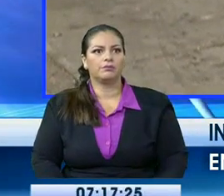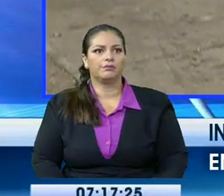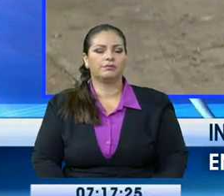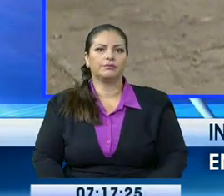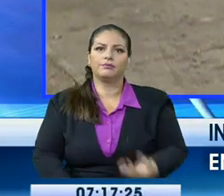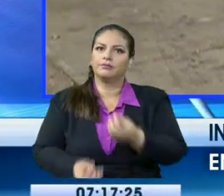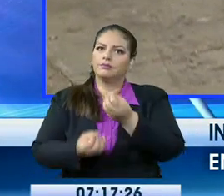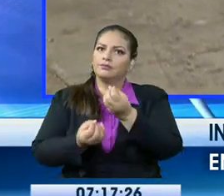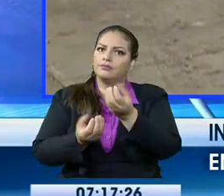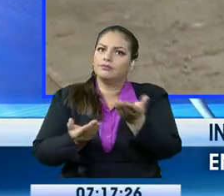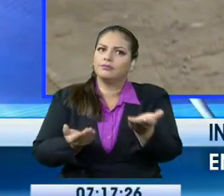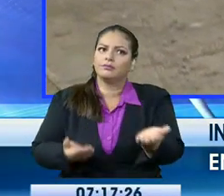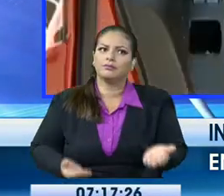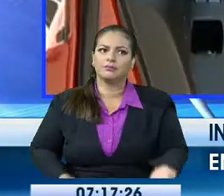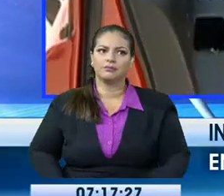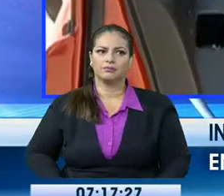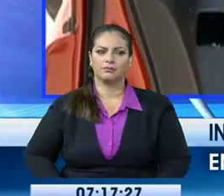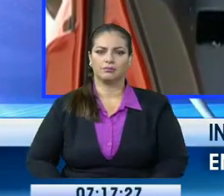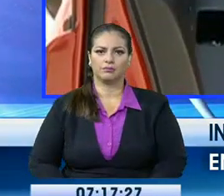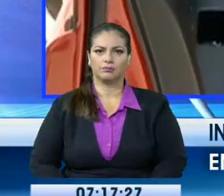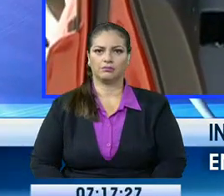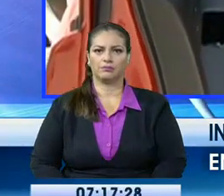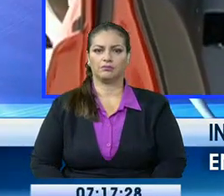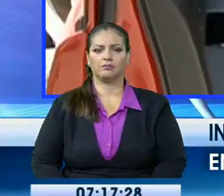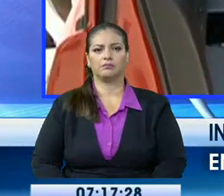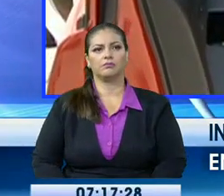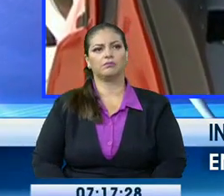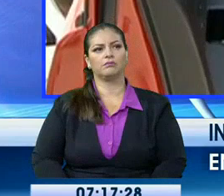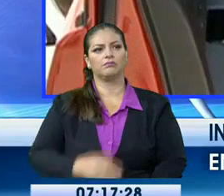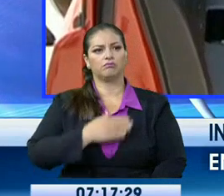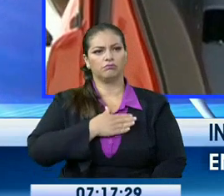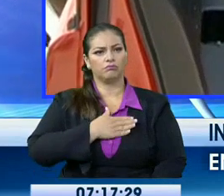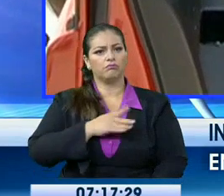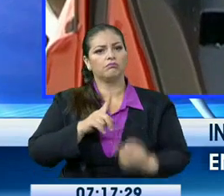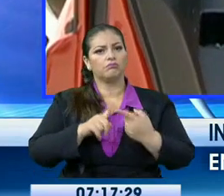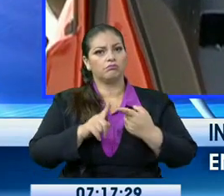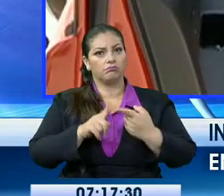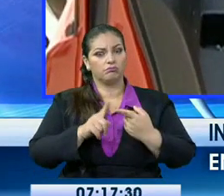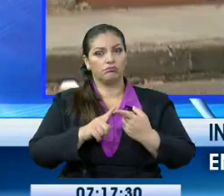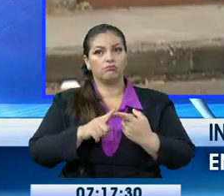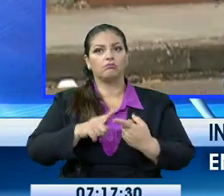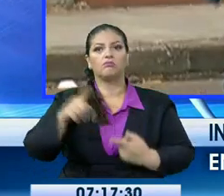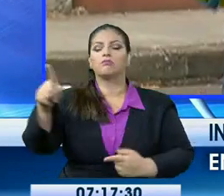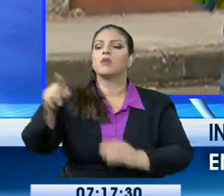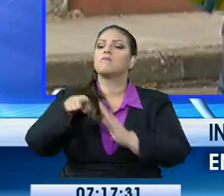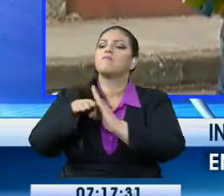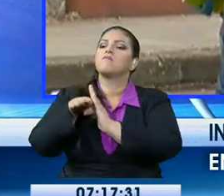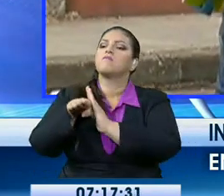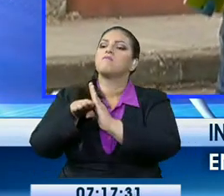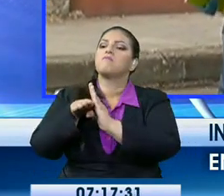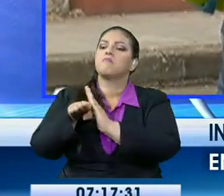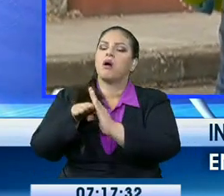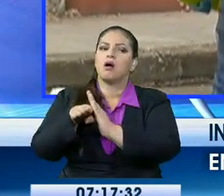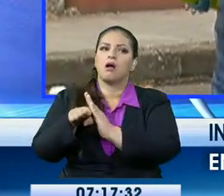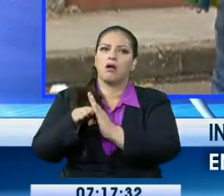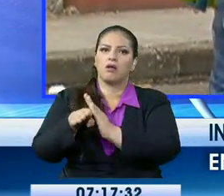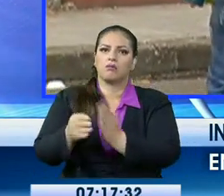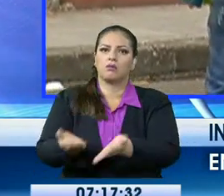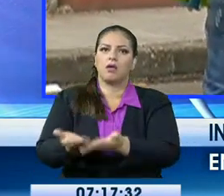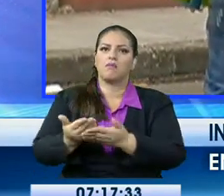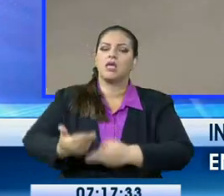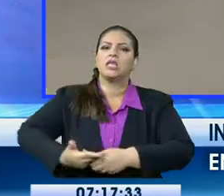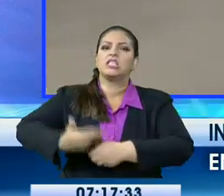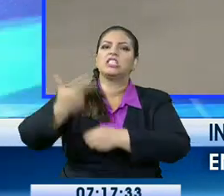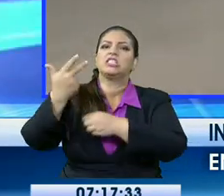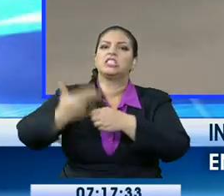tipo de casos es, y creo yo, en primer lugar, solicitar a la entidad financiera un cheque certificado de gerencia, que es